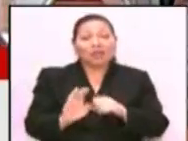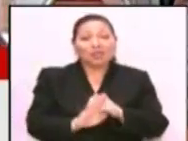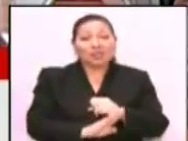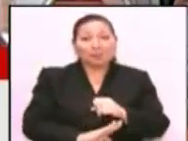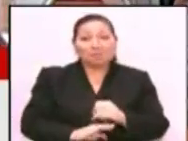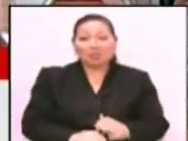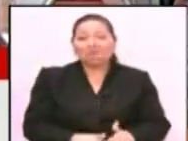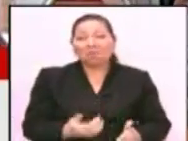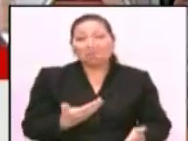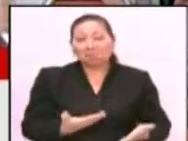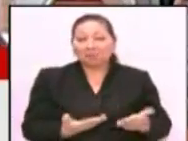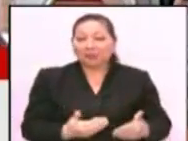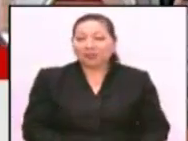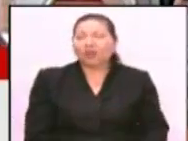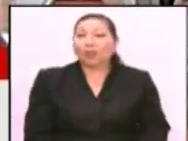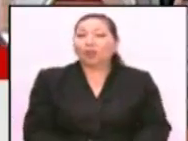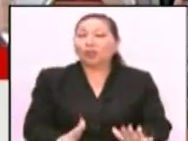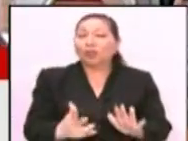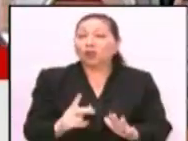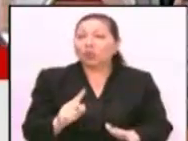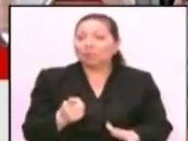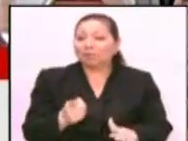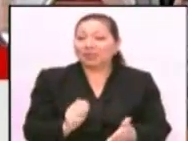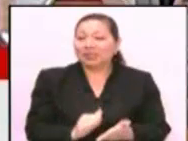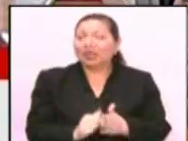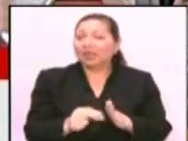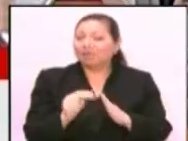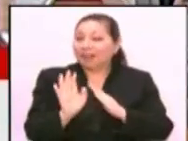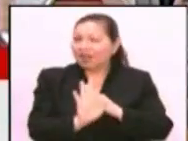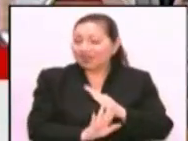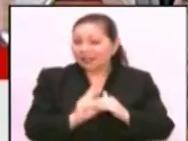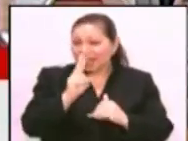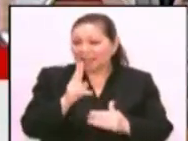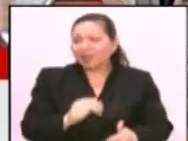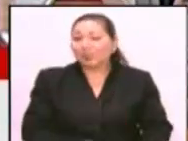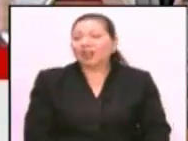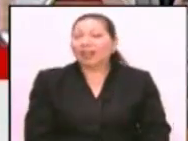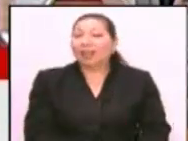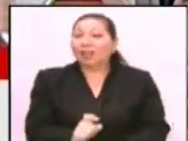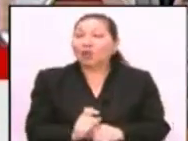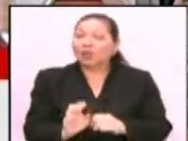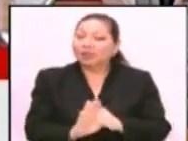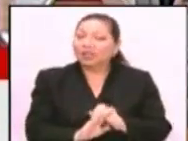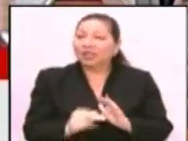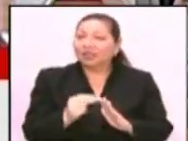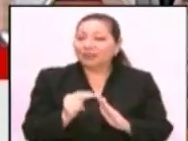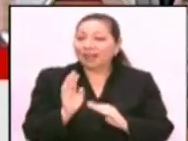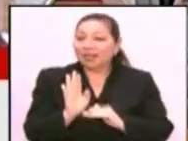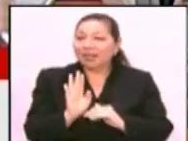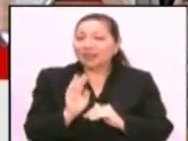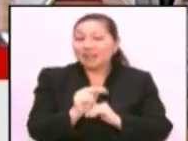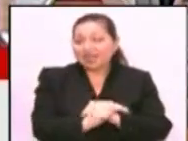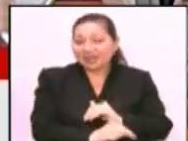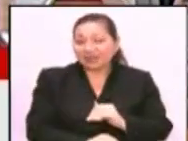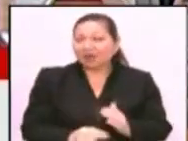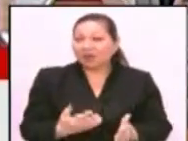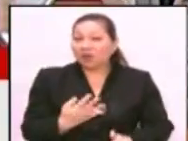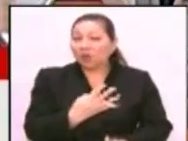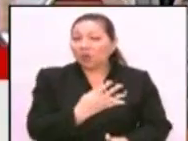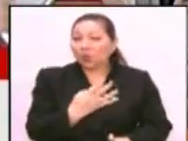tenemos aproximadamente unos 18.000 internos a nivel nacional que se encuentran en educación básica a nivel nacional en